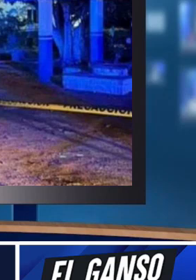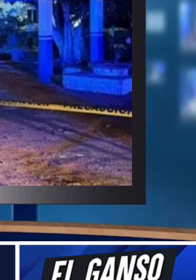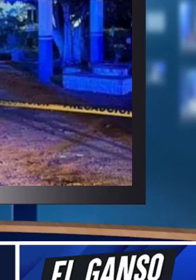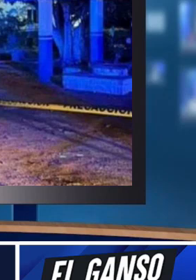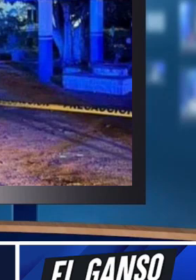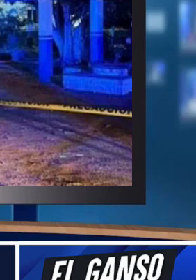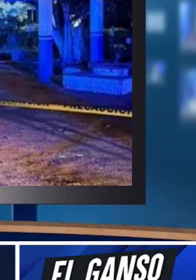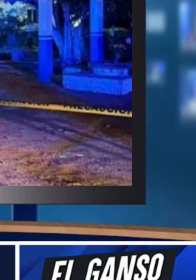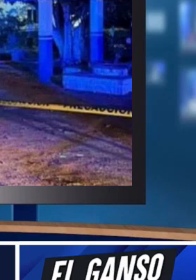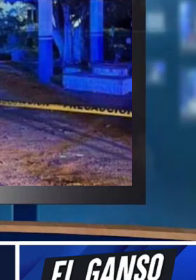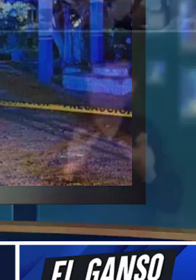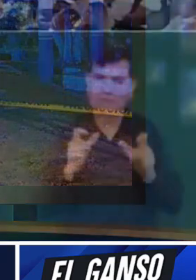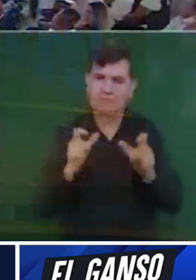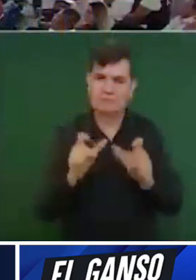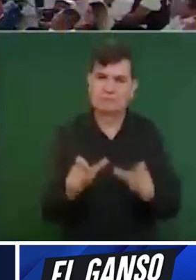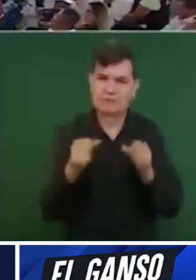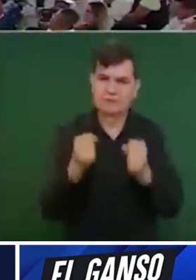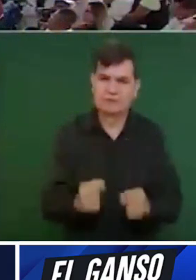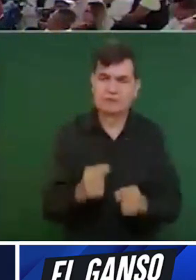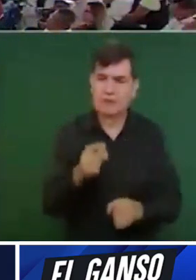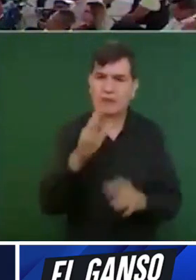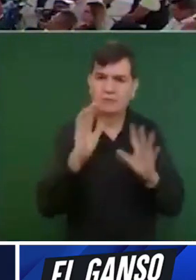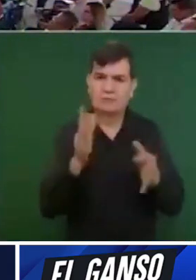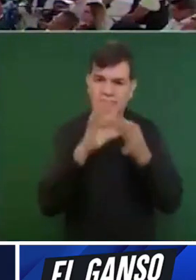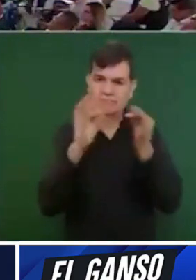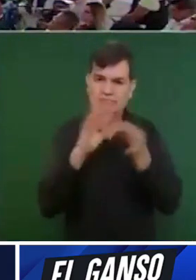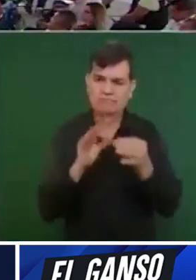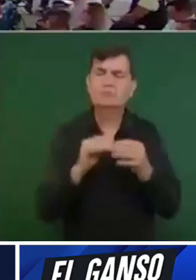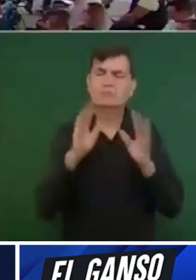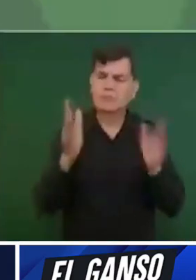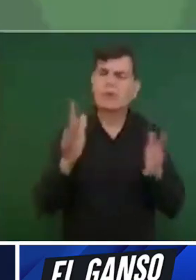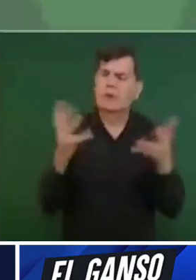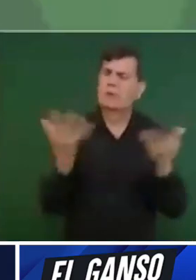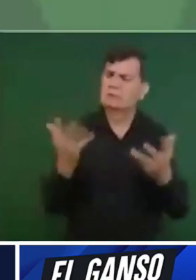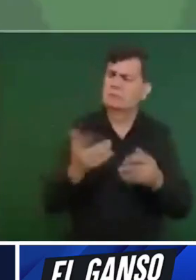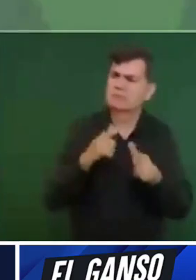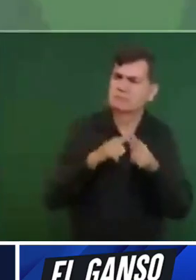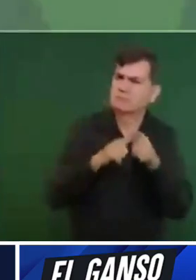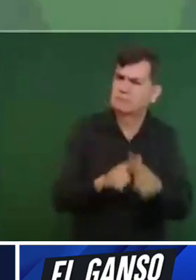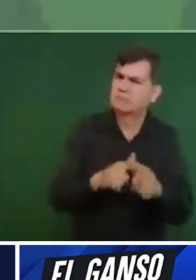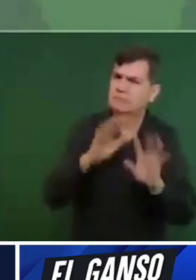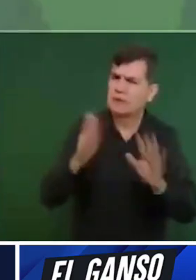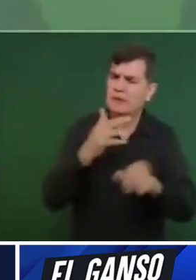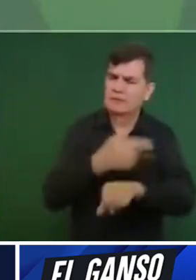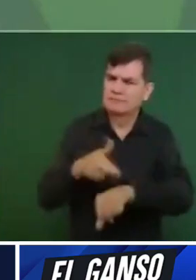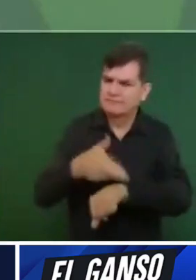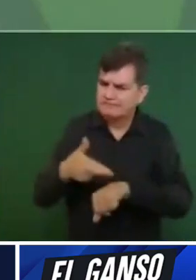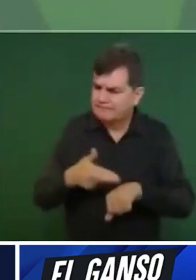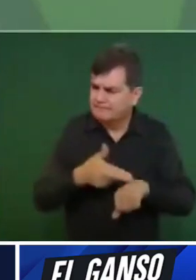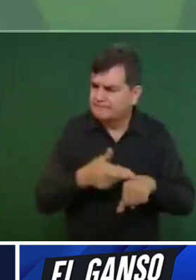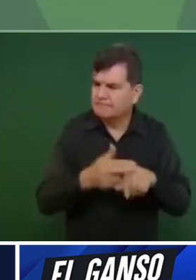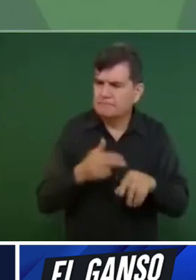hizo? Primero vamos a escuchar al presidente. Se está llevando a cabo un seguimiento.